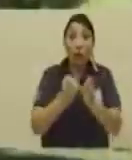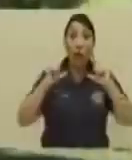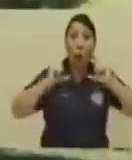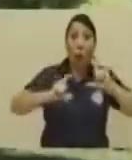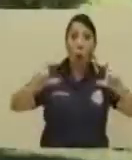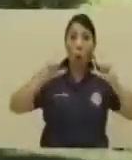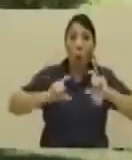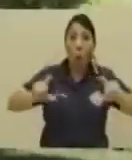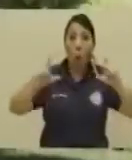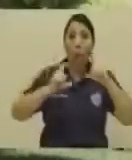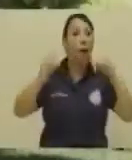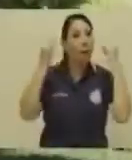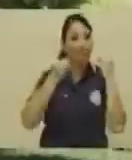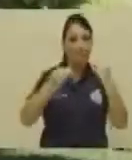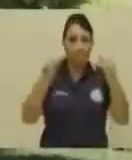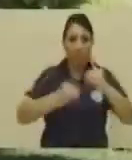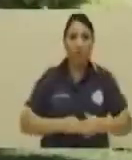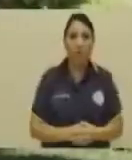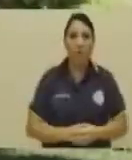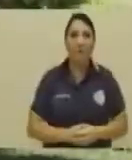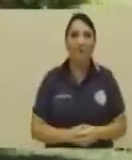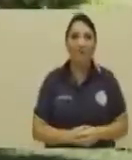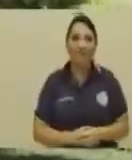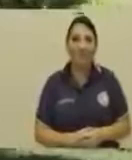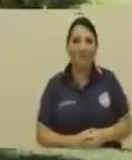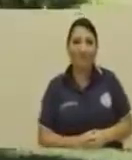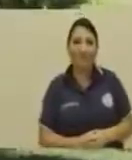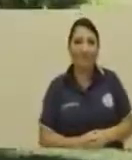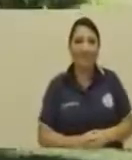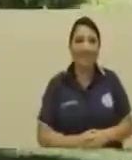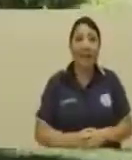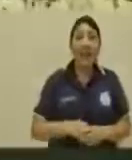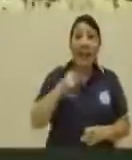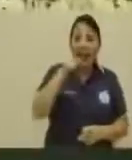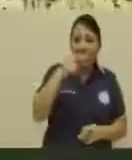útiles escolares los cuido mucho.